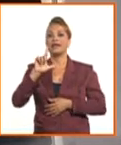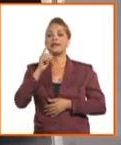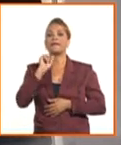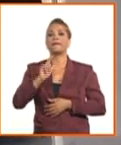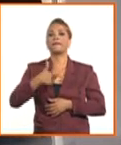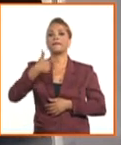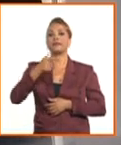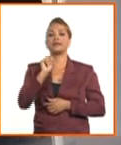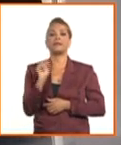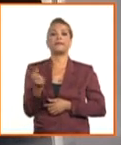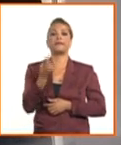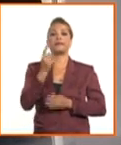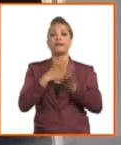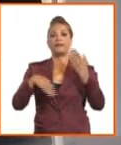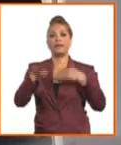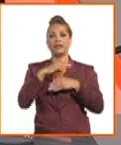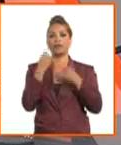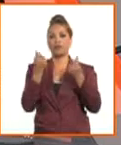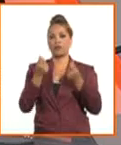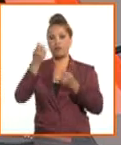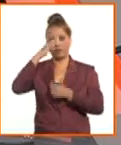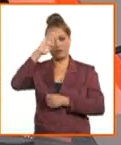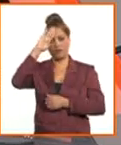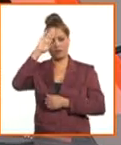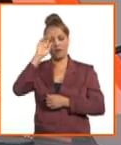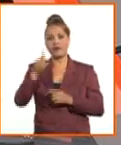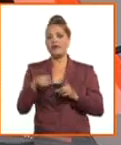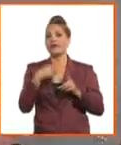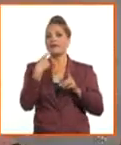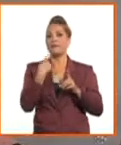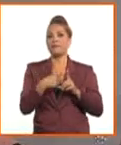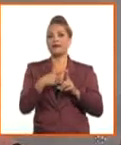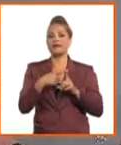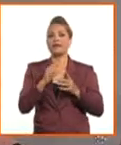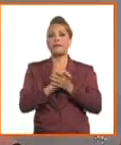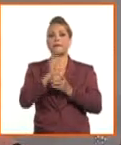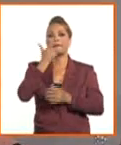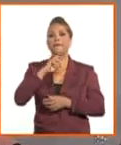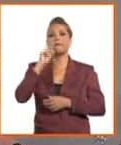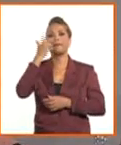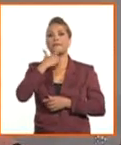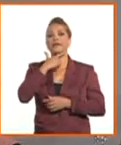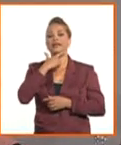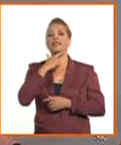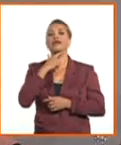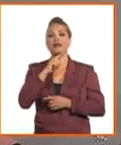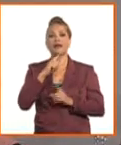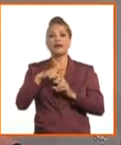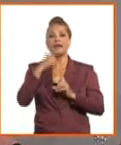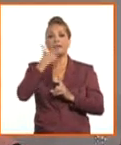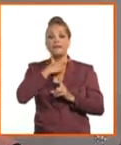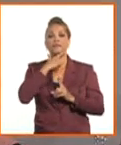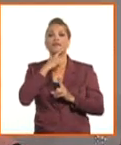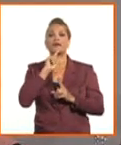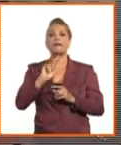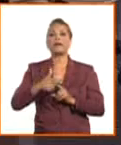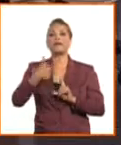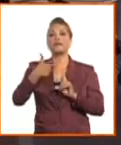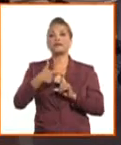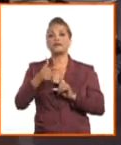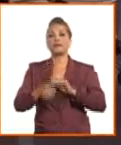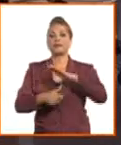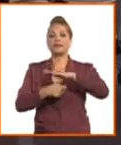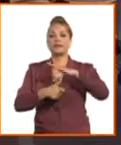Economía de nuestro país, y la compañera Marta Sabino Wilson González, ministra presidenta del Banco Central de Cuba. Con